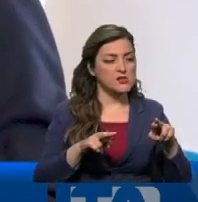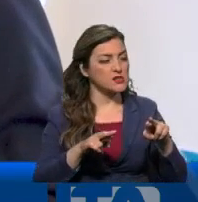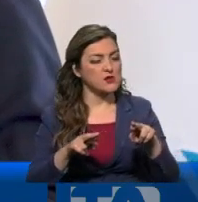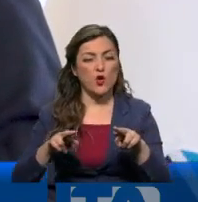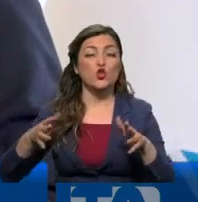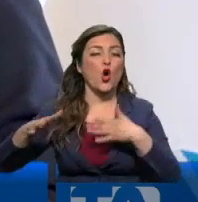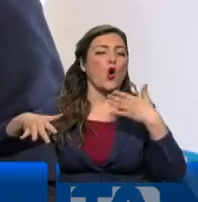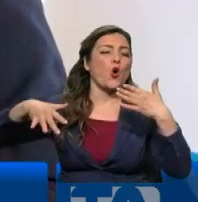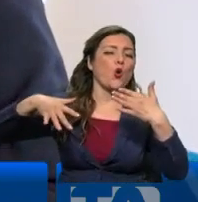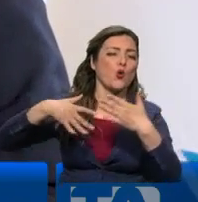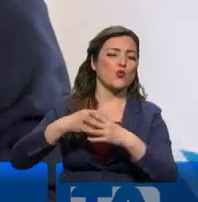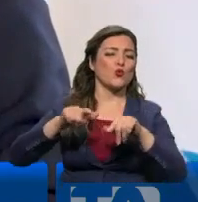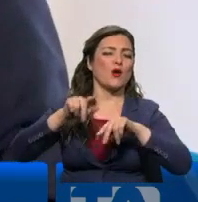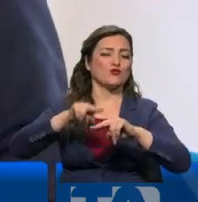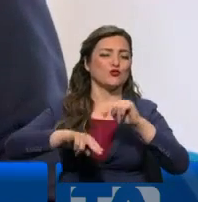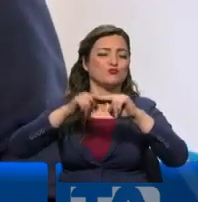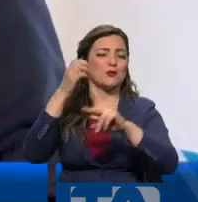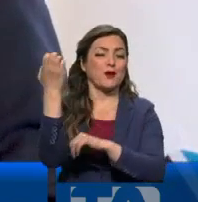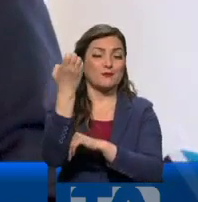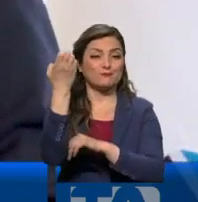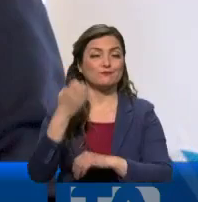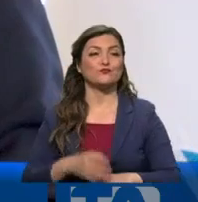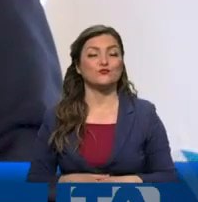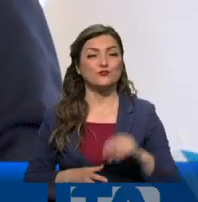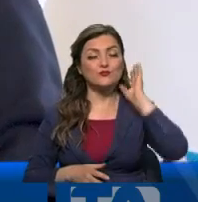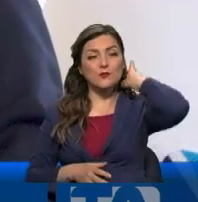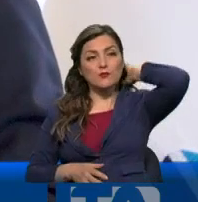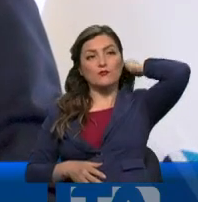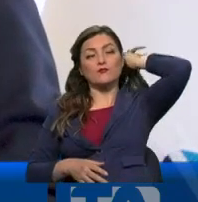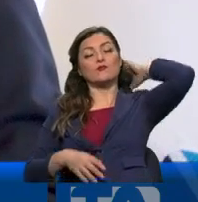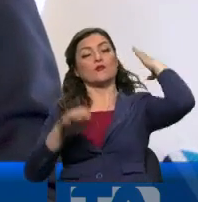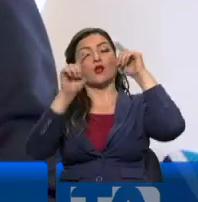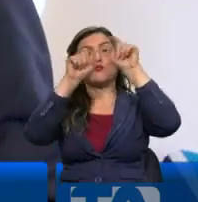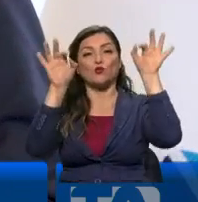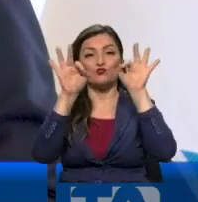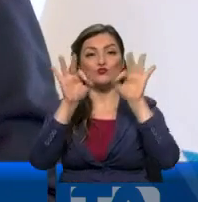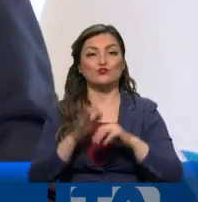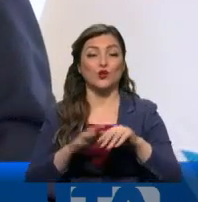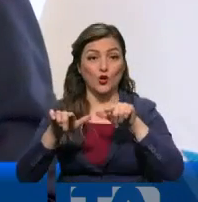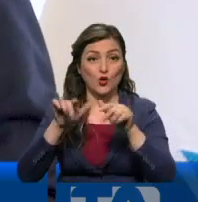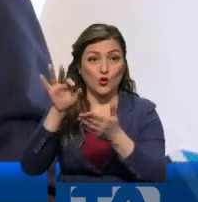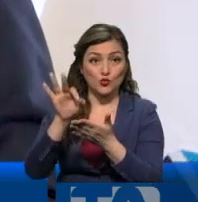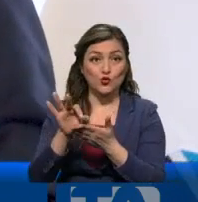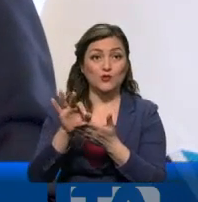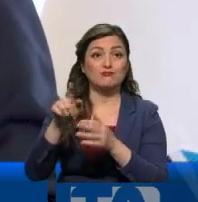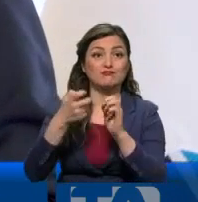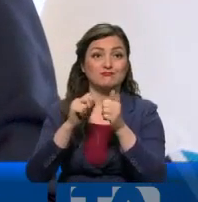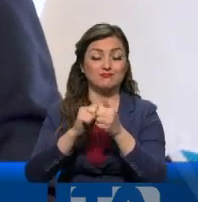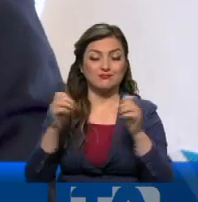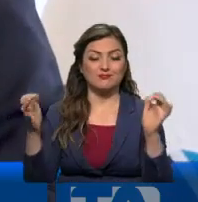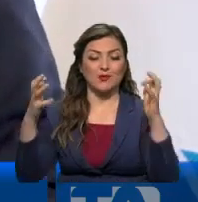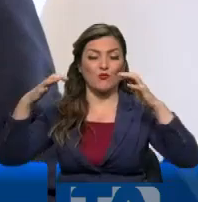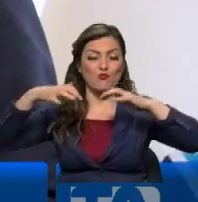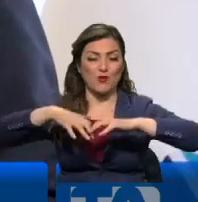se construyen las obras emergentes implementadas por CELEC. También estarán en la zona en la que se presentó el colapso